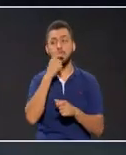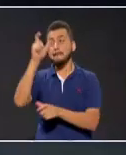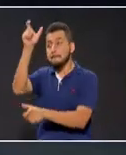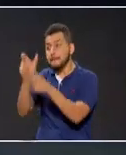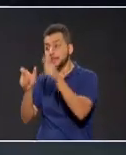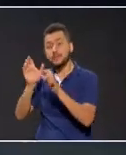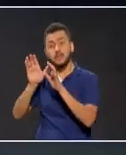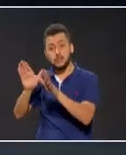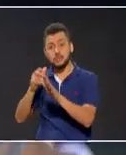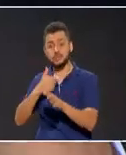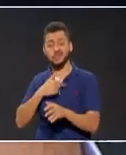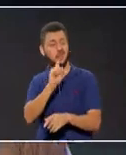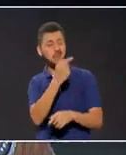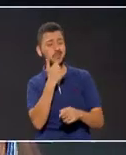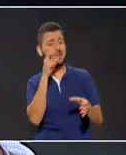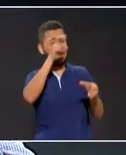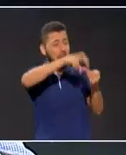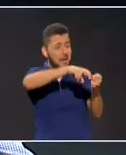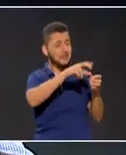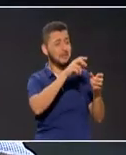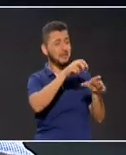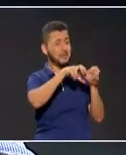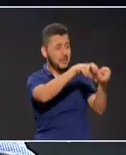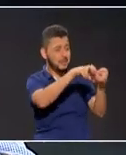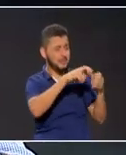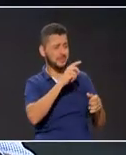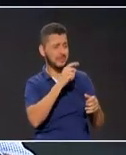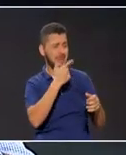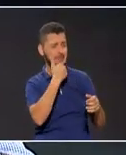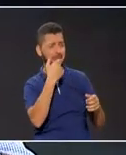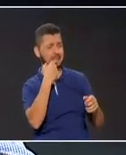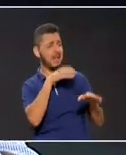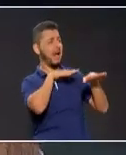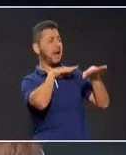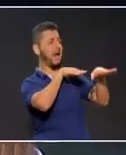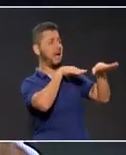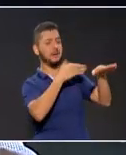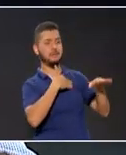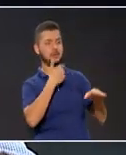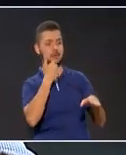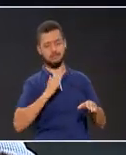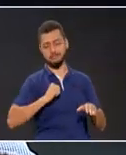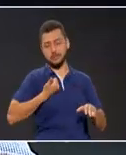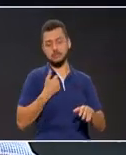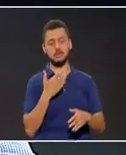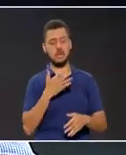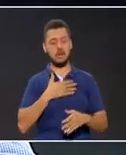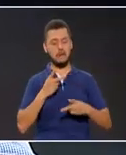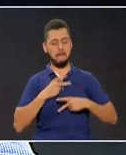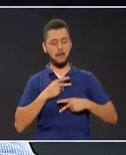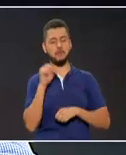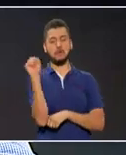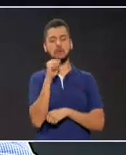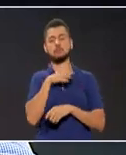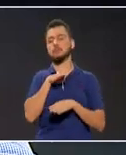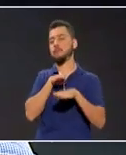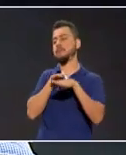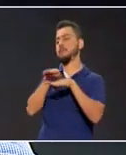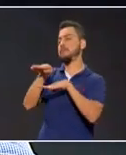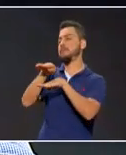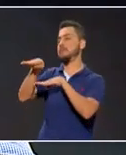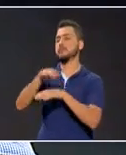bajar del transporte privado y se van a ir en el transporte público. Creo que ese es el camino, hay que hacerlo ya, y por eso no tengo afiches